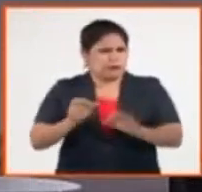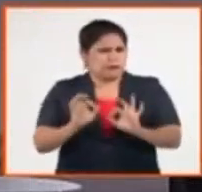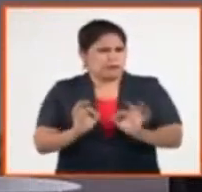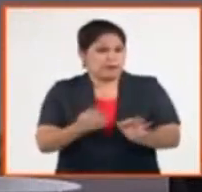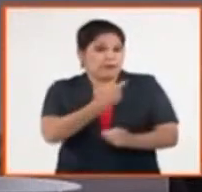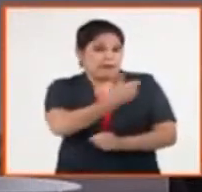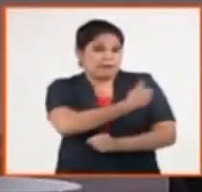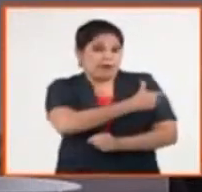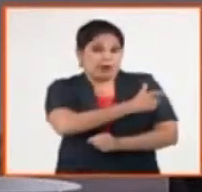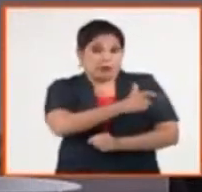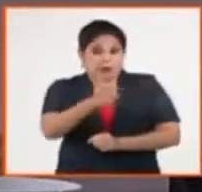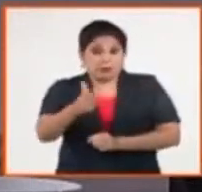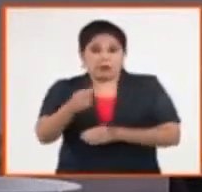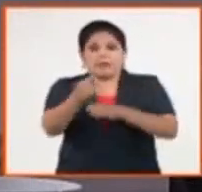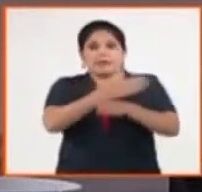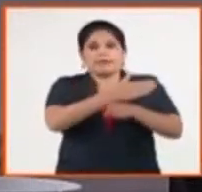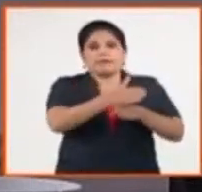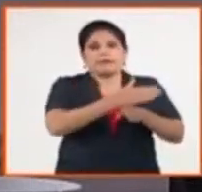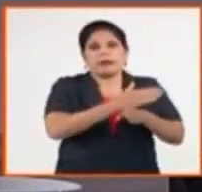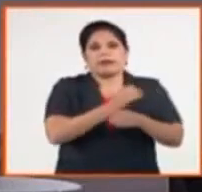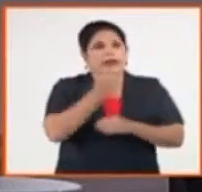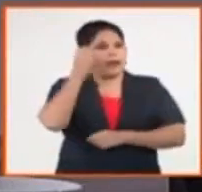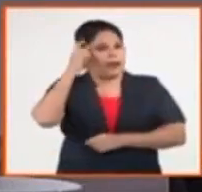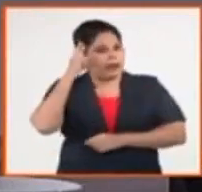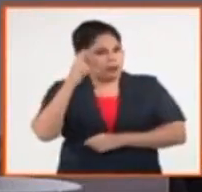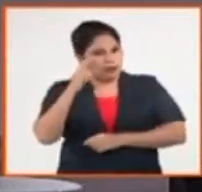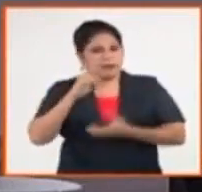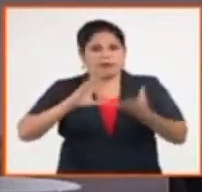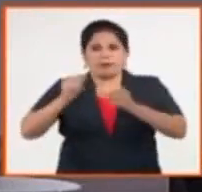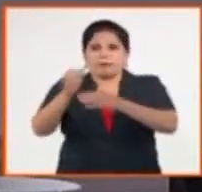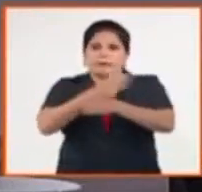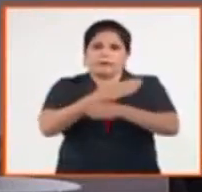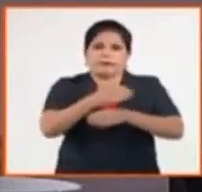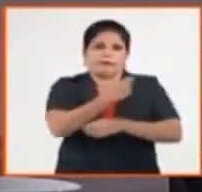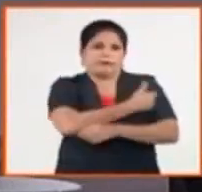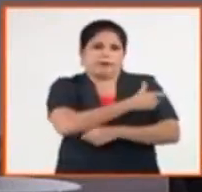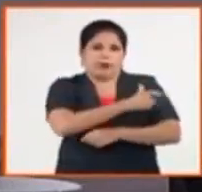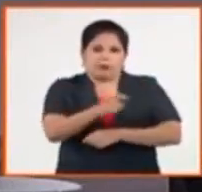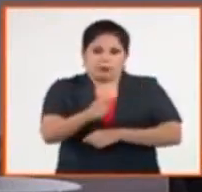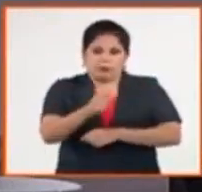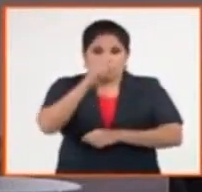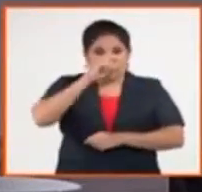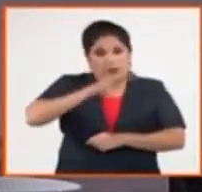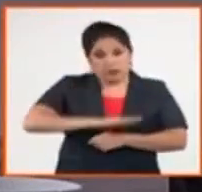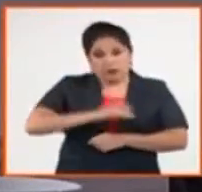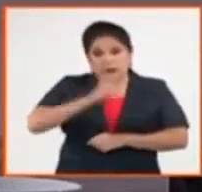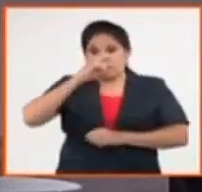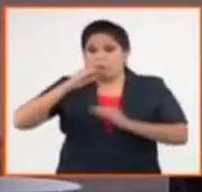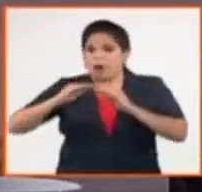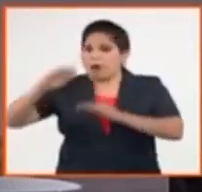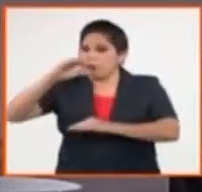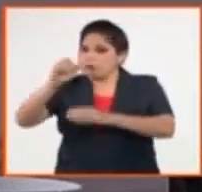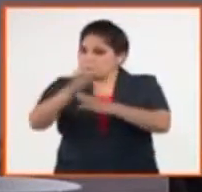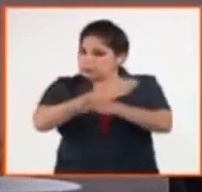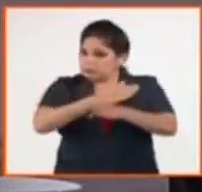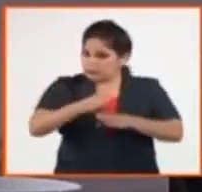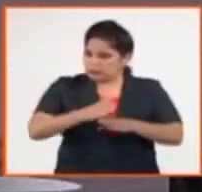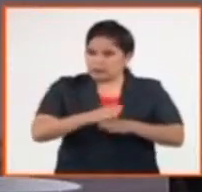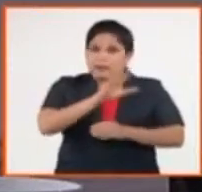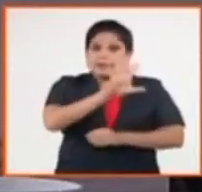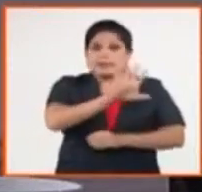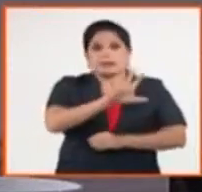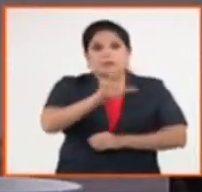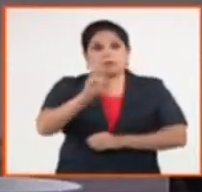vacunación en diferentes dosis. Recuerden que tenemos un esquema de 3 dosis en ambas vacunas, en un total de